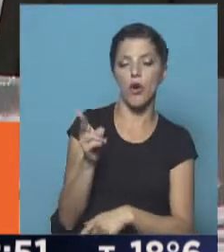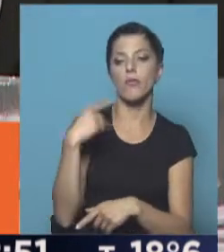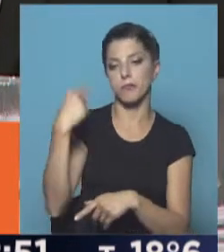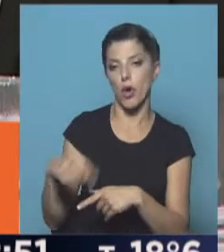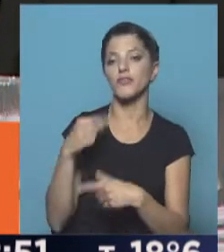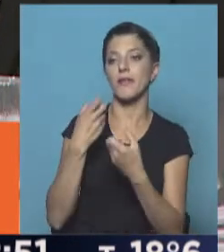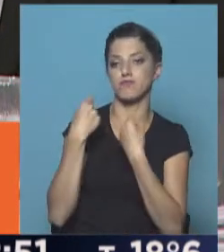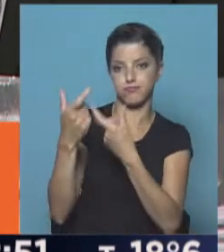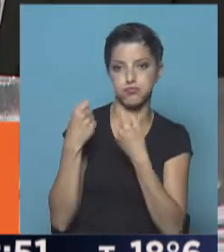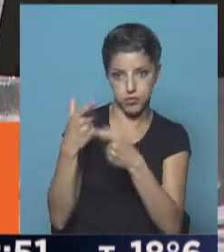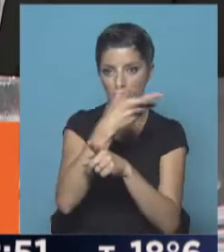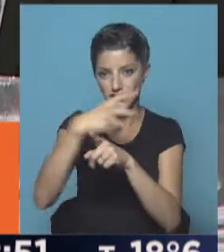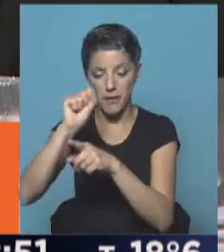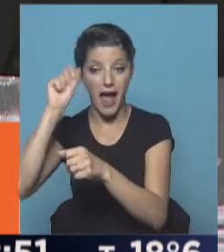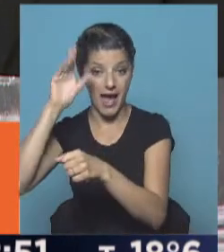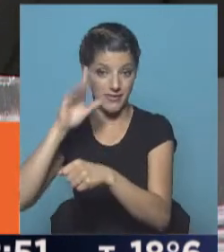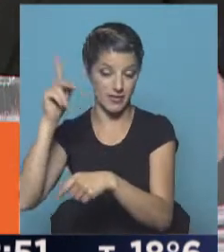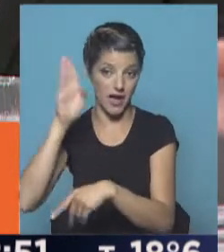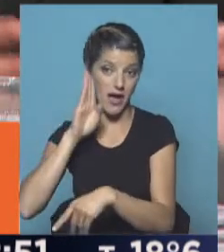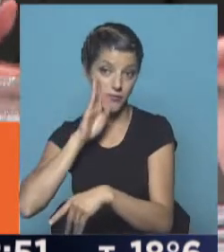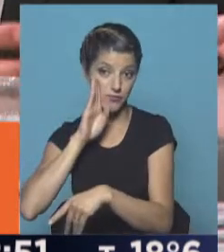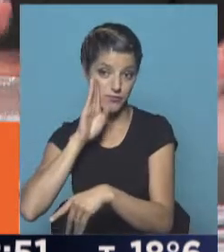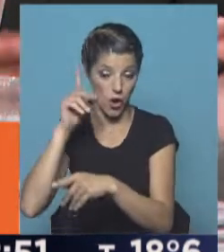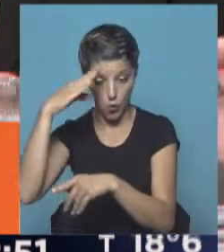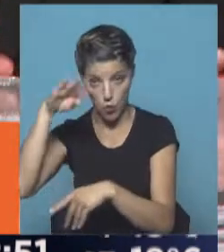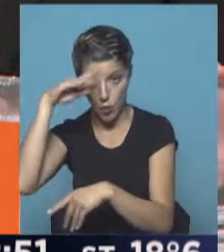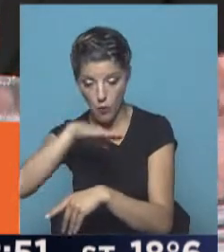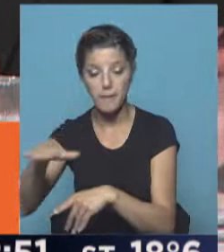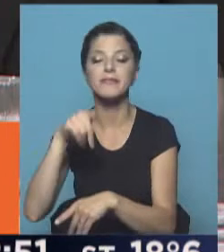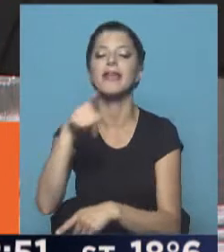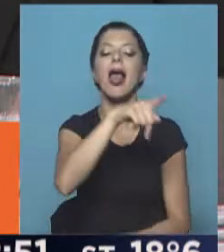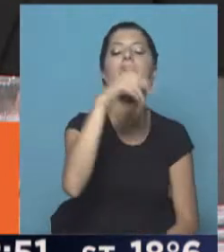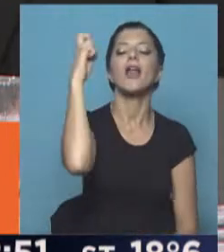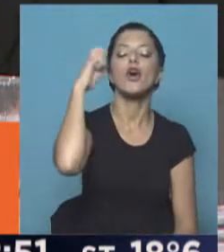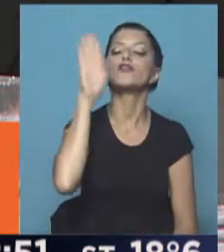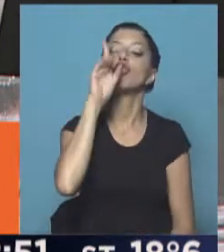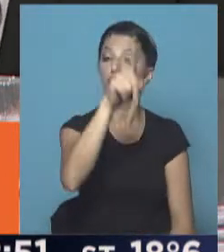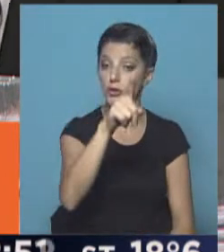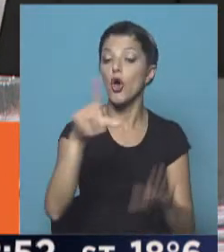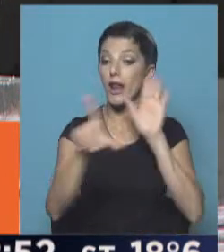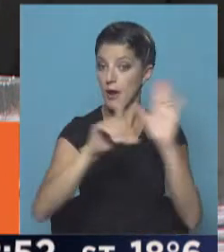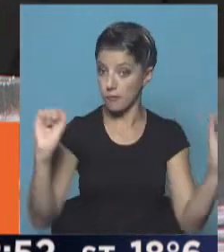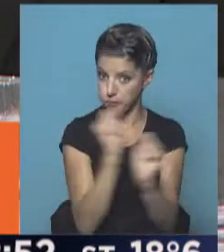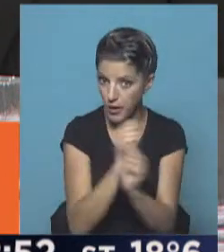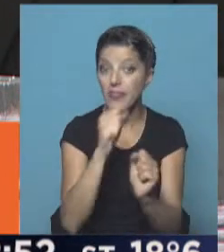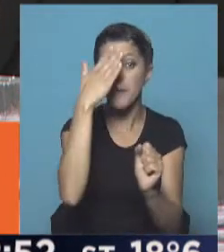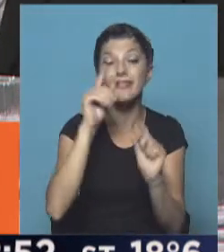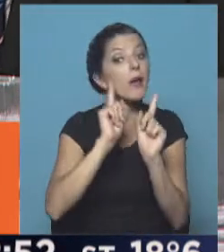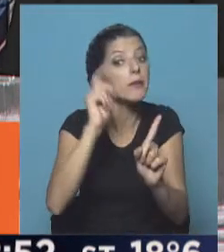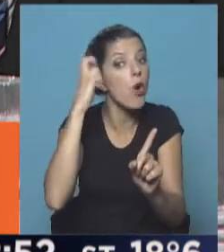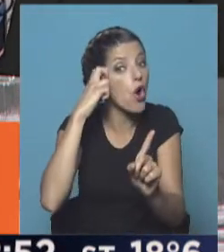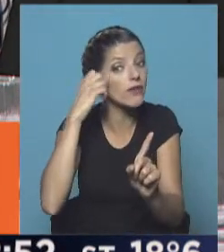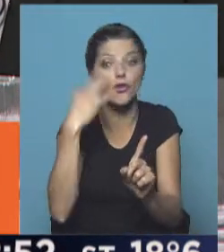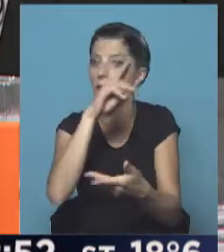al decreto, sino que depende del Congreso. Cuando una ley es sancionada por el Congreso, es el Congreso el que tiene que derogarla. De